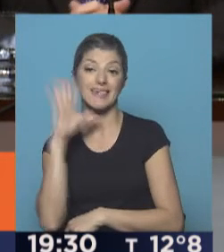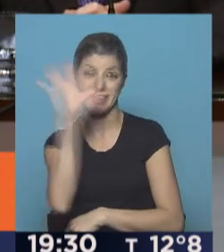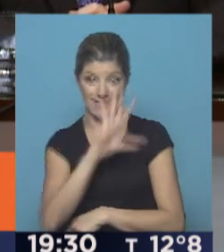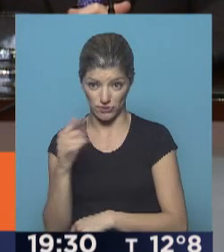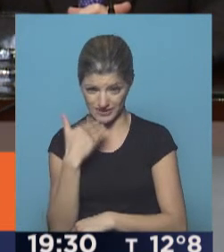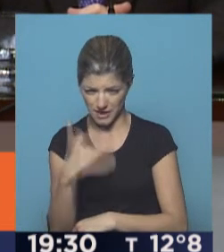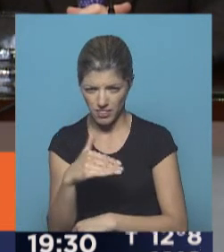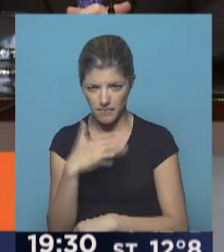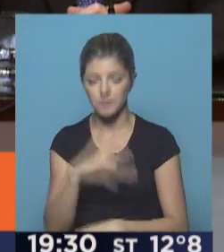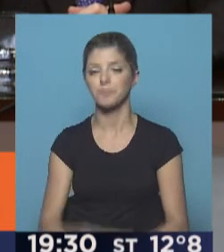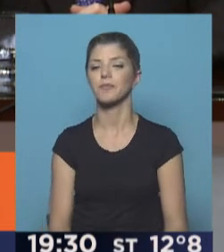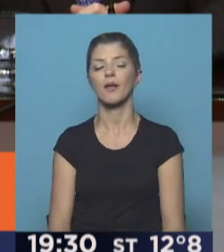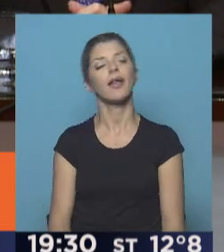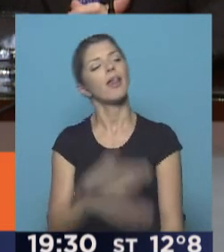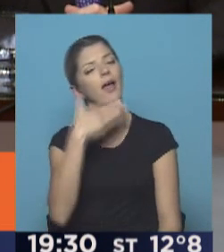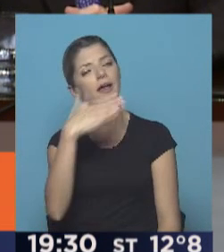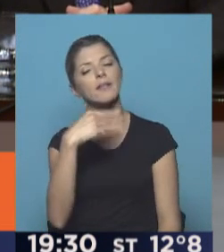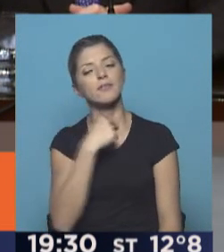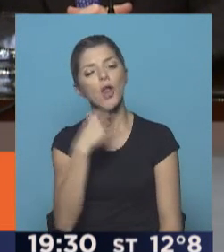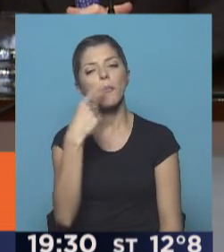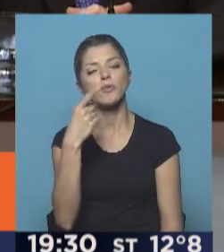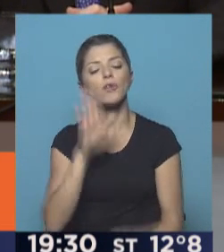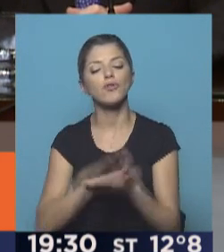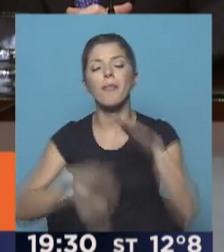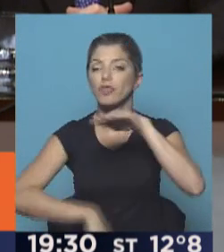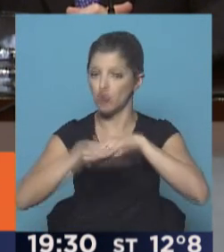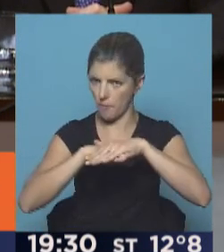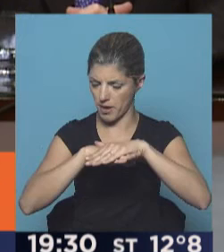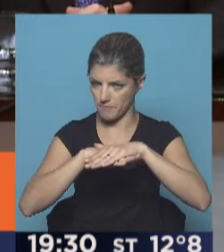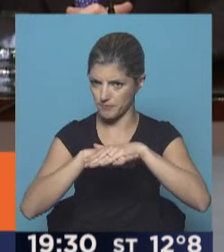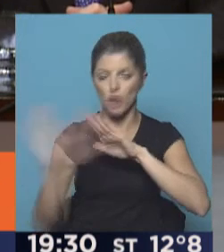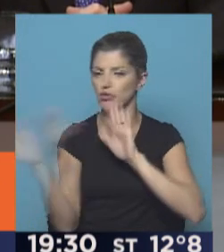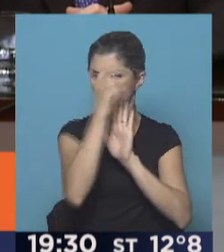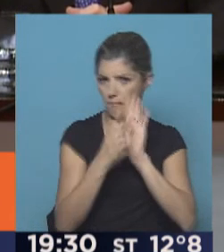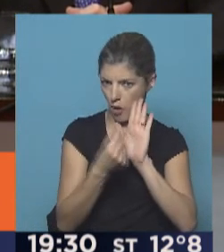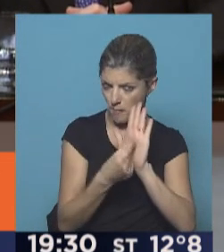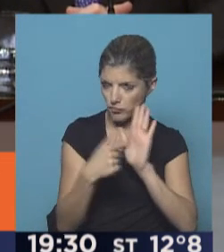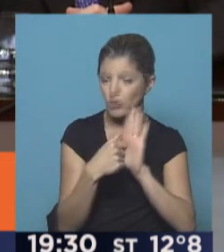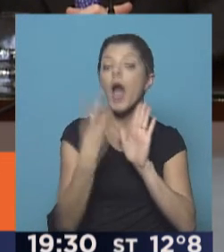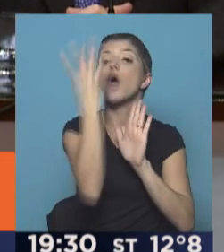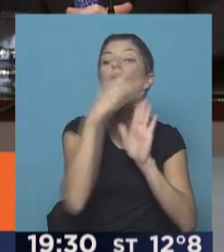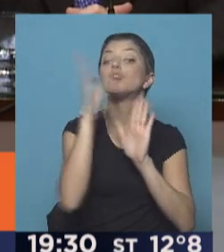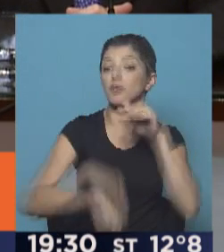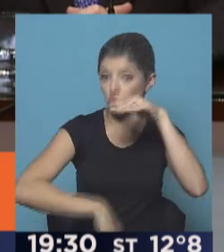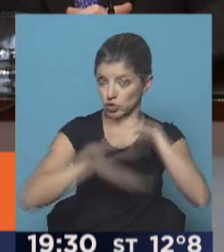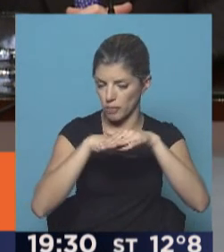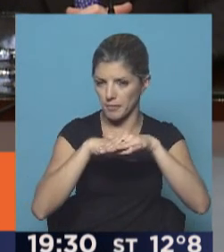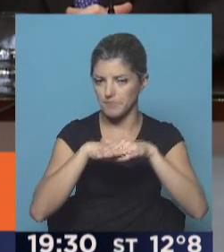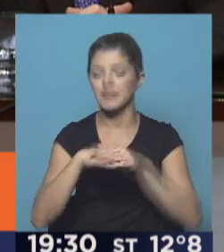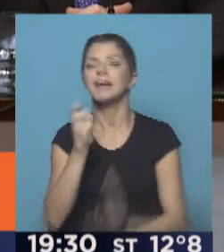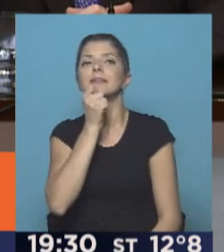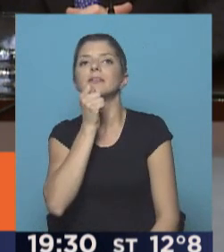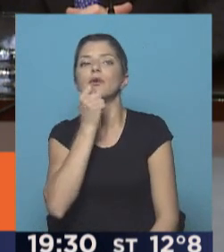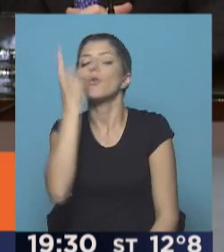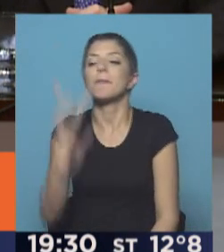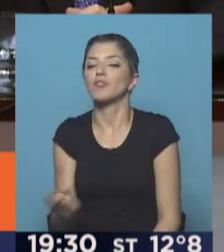Ministro, gracias. Quería preguntarles a propósito de tener un tope de aumento en toda la factura del 400%, si alguien consumió más